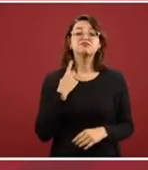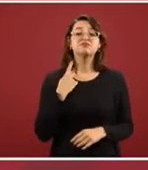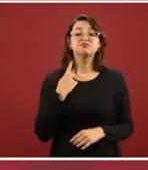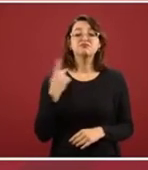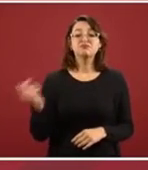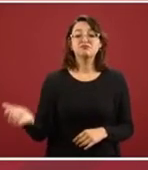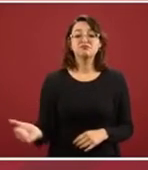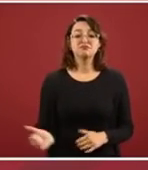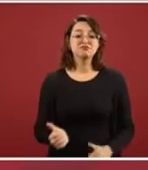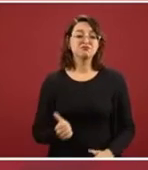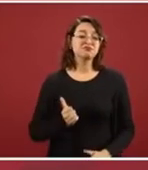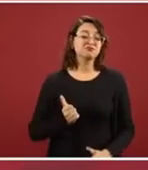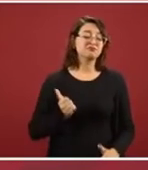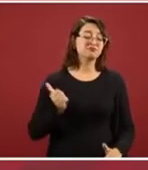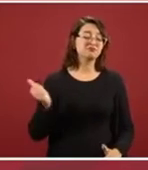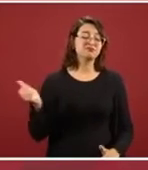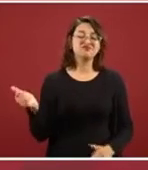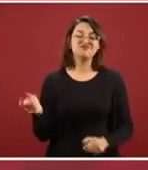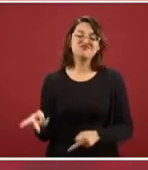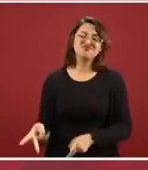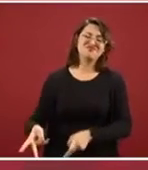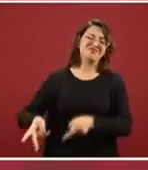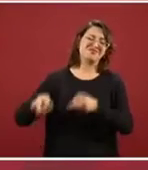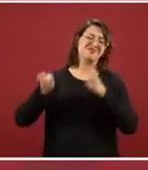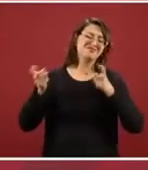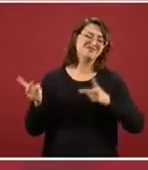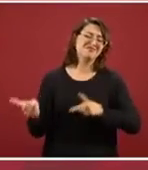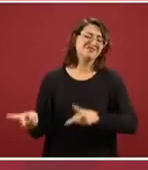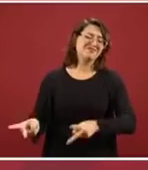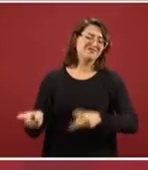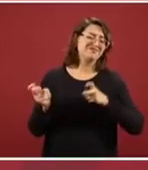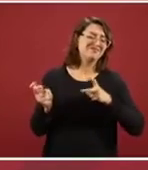los delincuentes de cuello blanco como nunca en la historia.